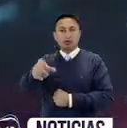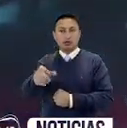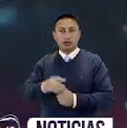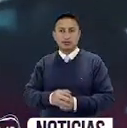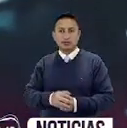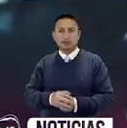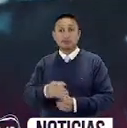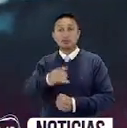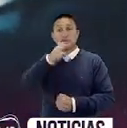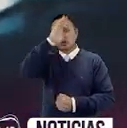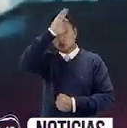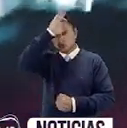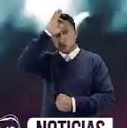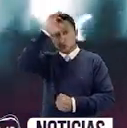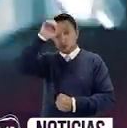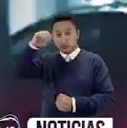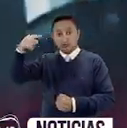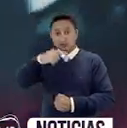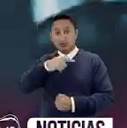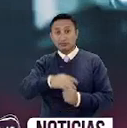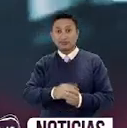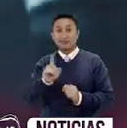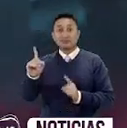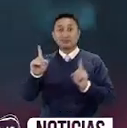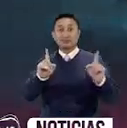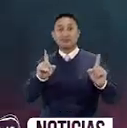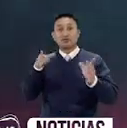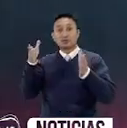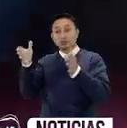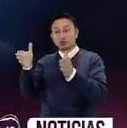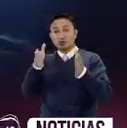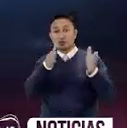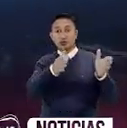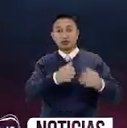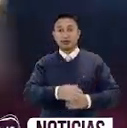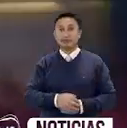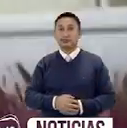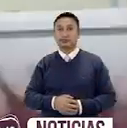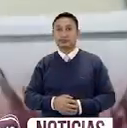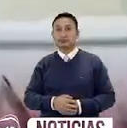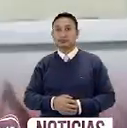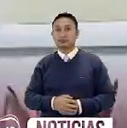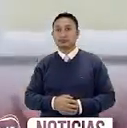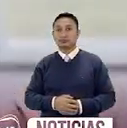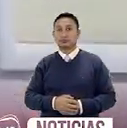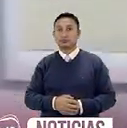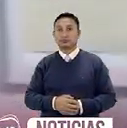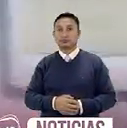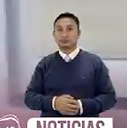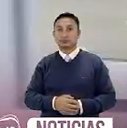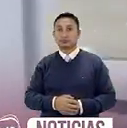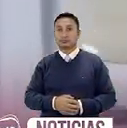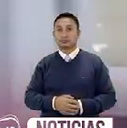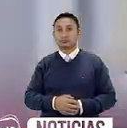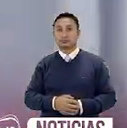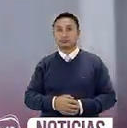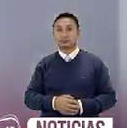de nacionalidad turca que estaba cada uno en una habitación. Arriba. Arriba